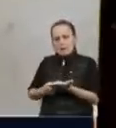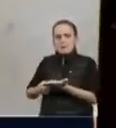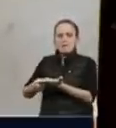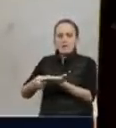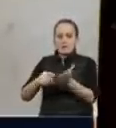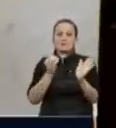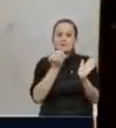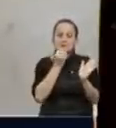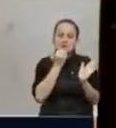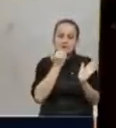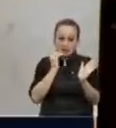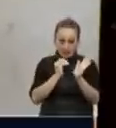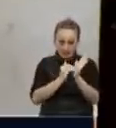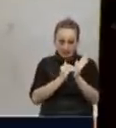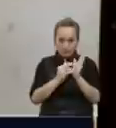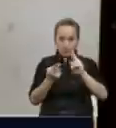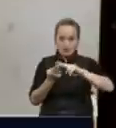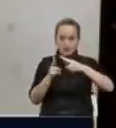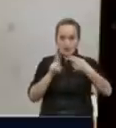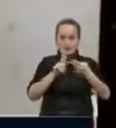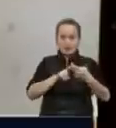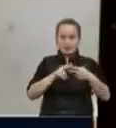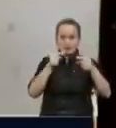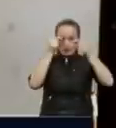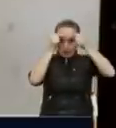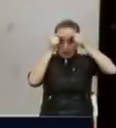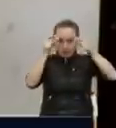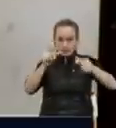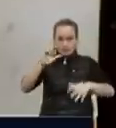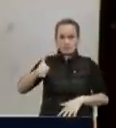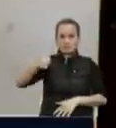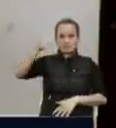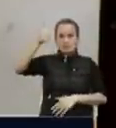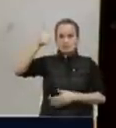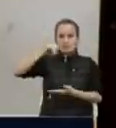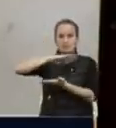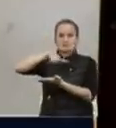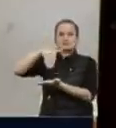por ejemplo, relacionado con el Estado Mayor Central,